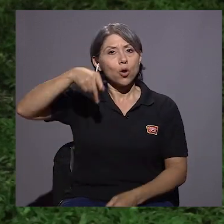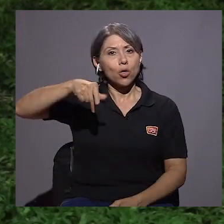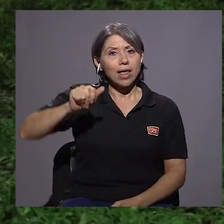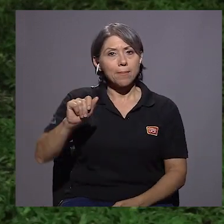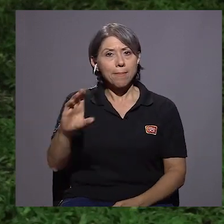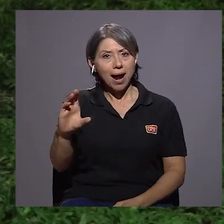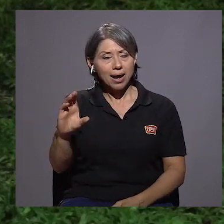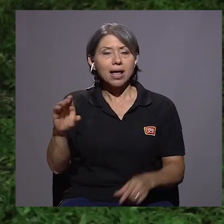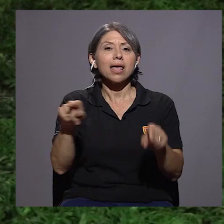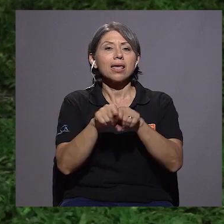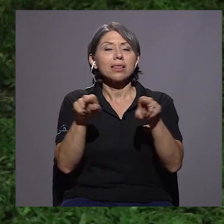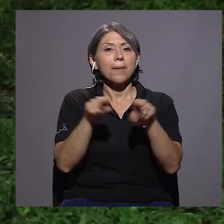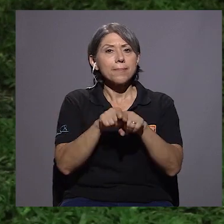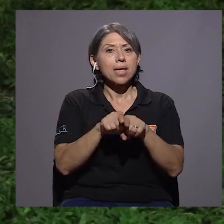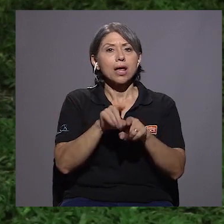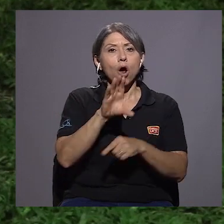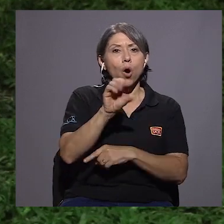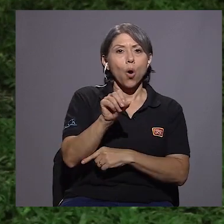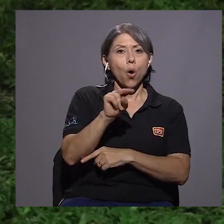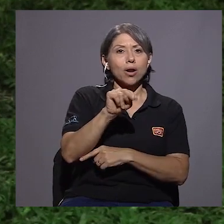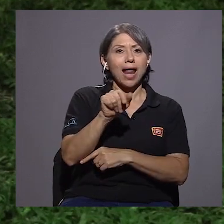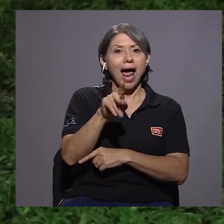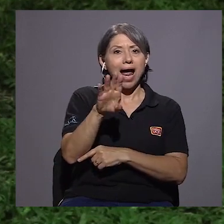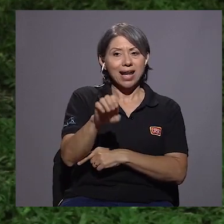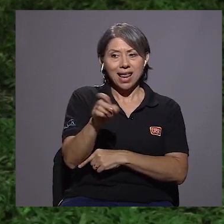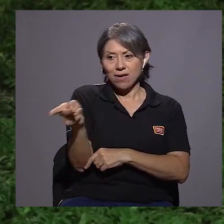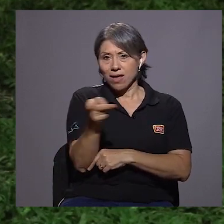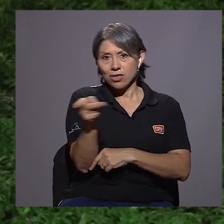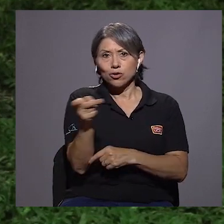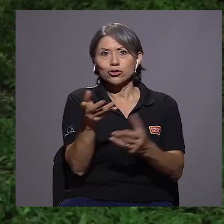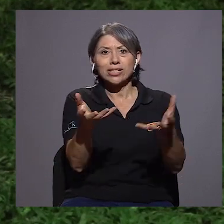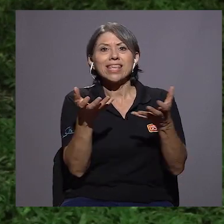gobierno del PAC y de CONARE